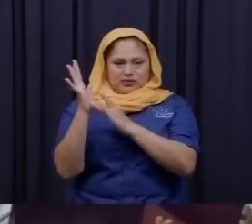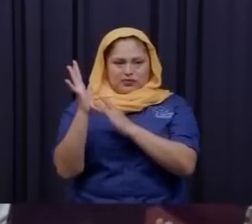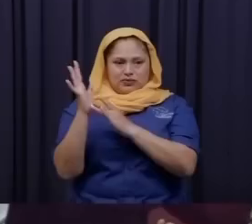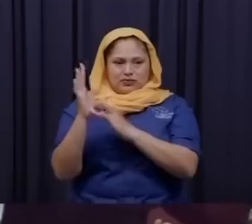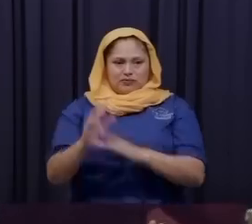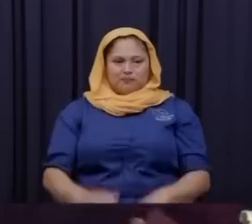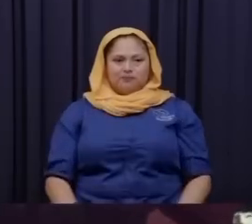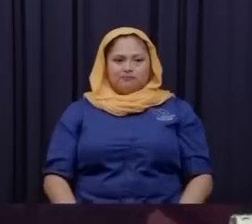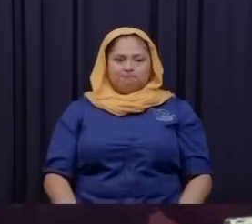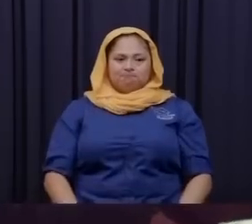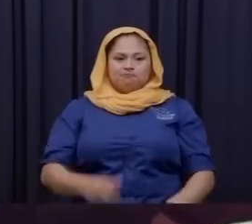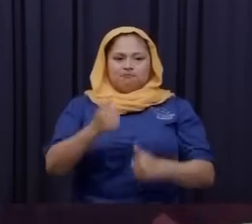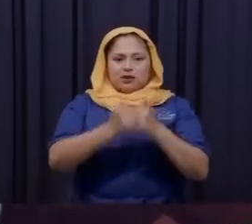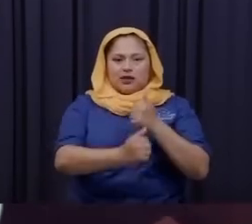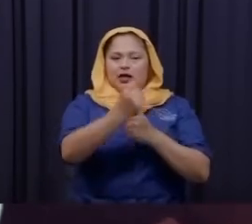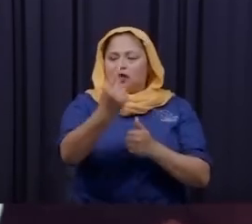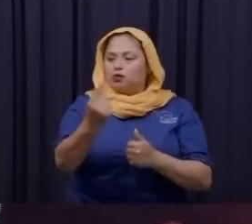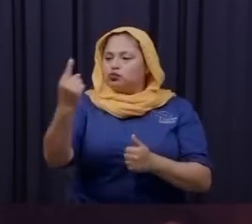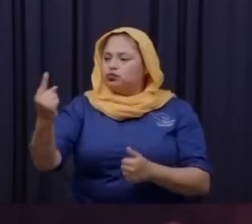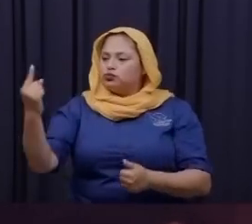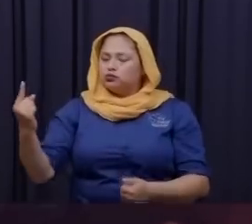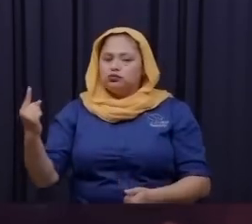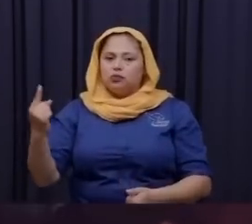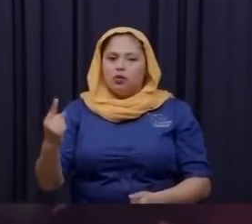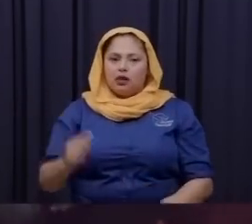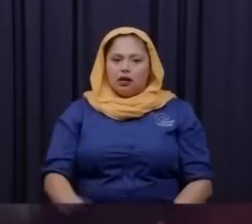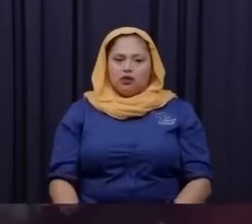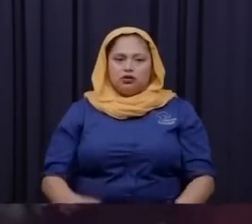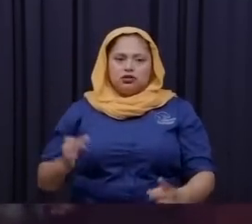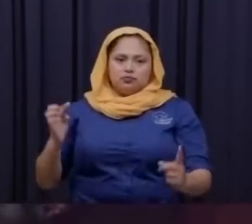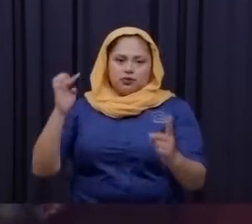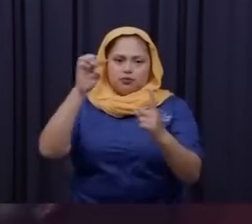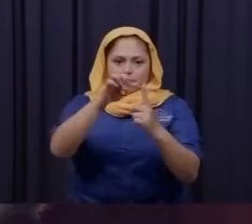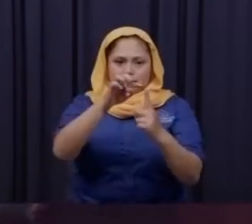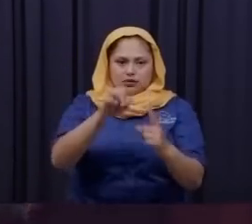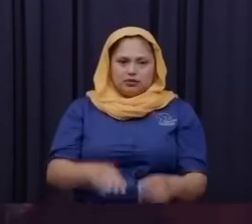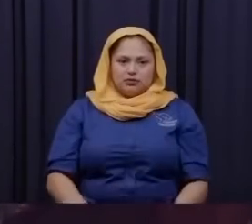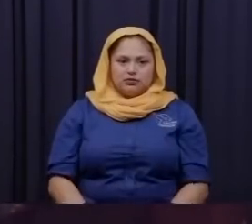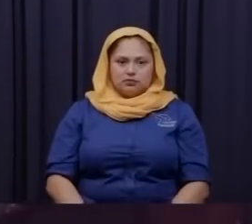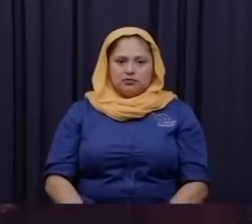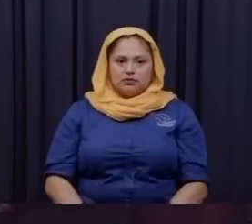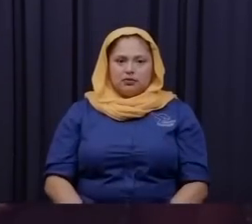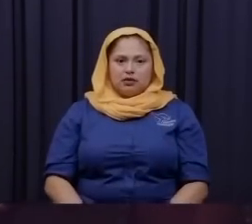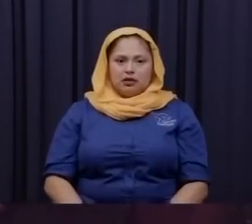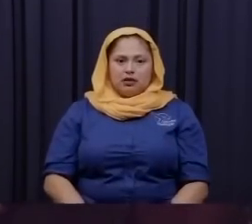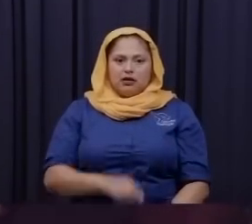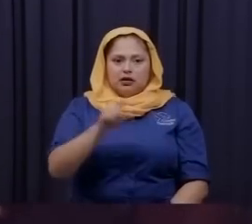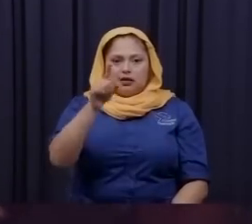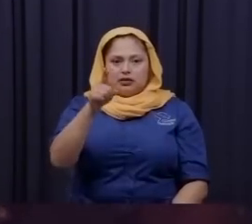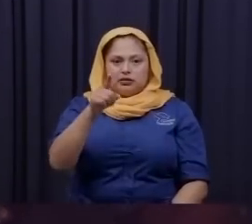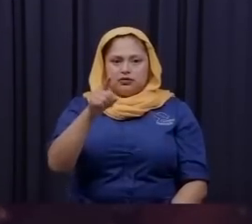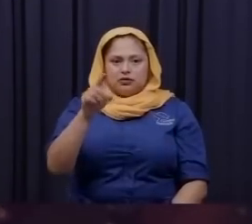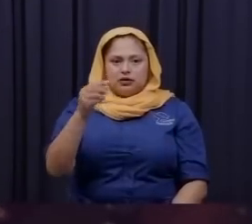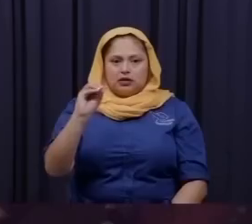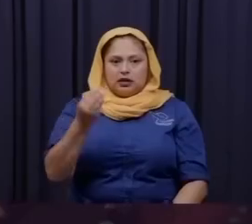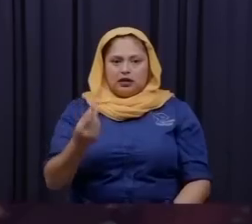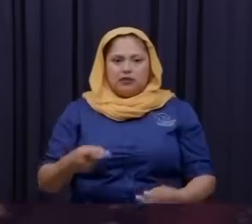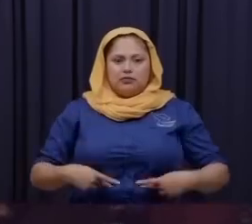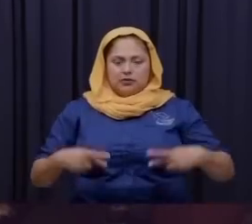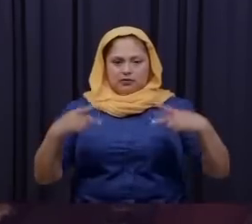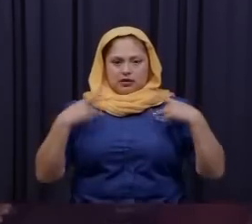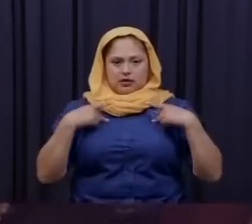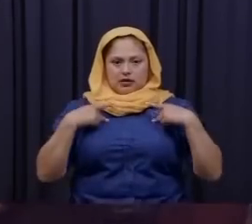Oh Señor, cada uno de los propósitos, oh Dios, de esta situación que están pasando mis